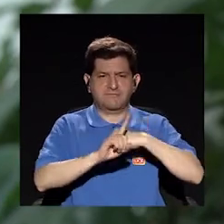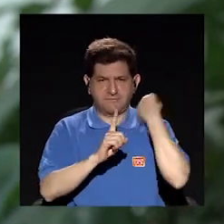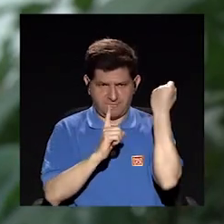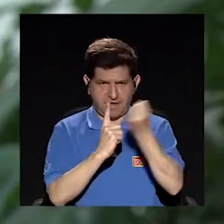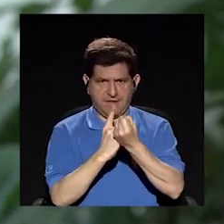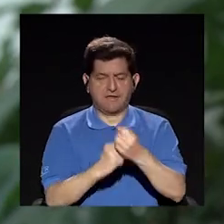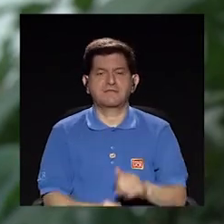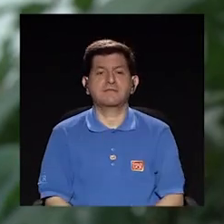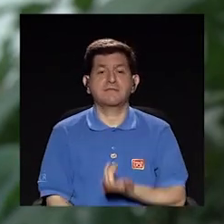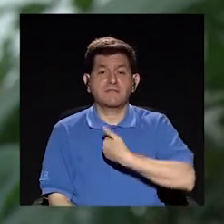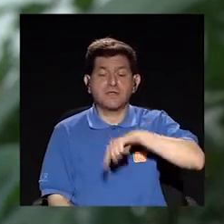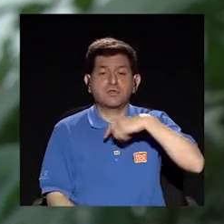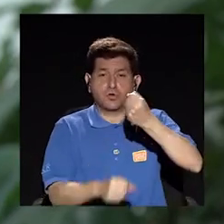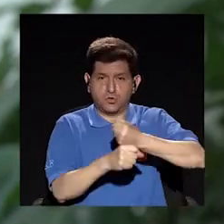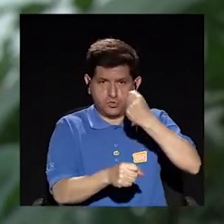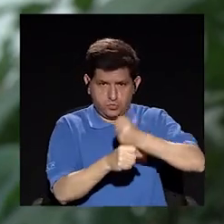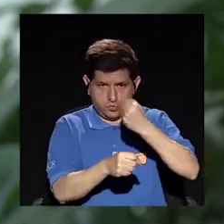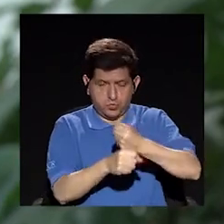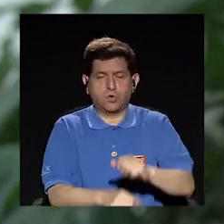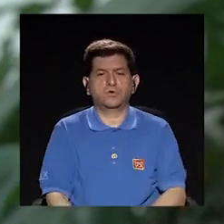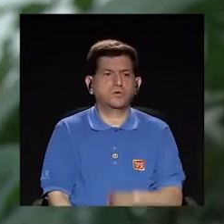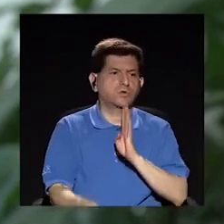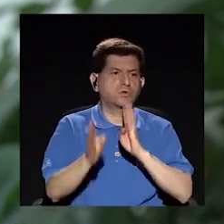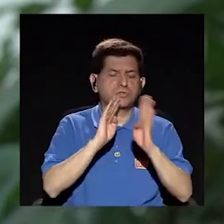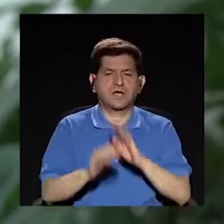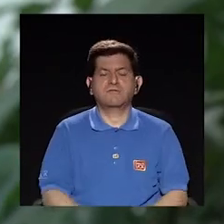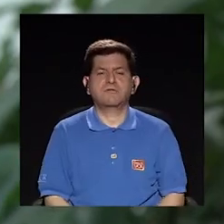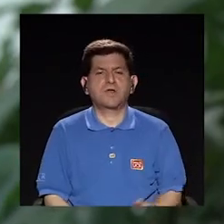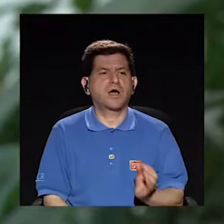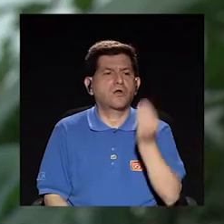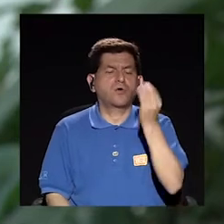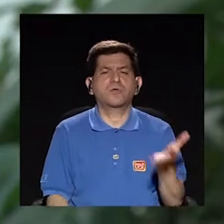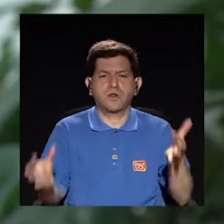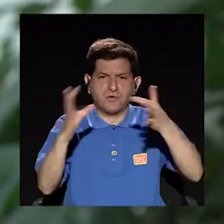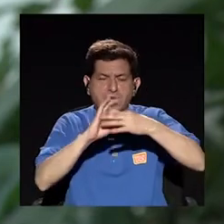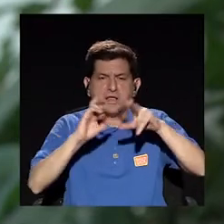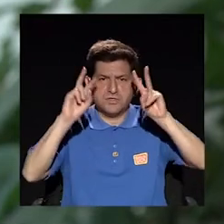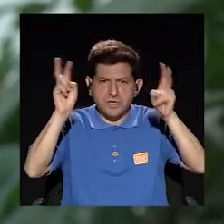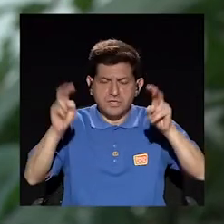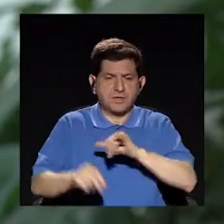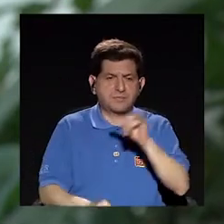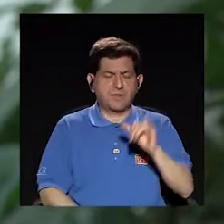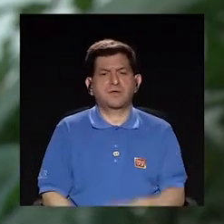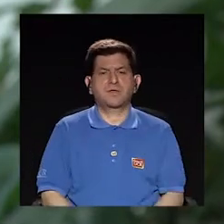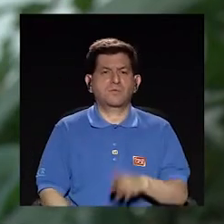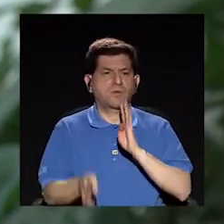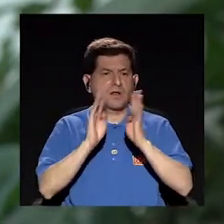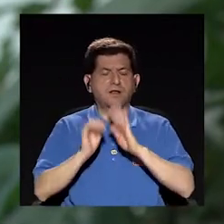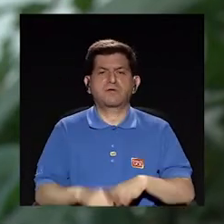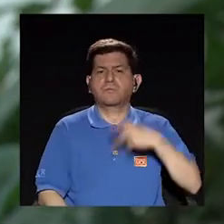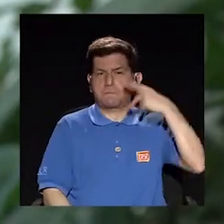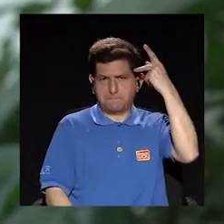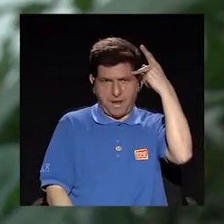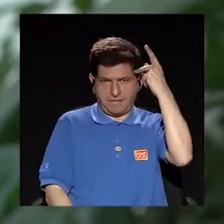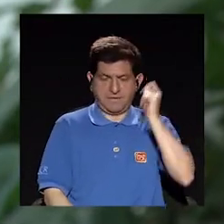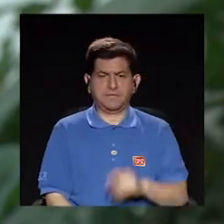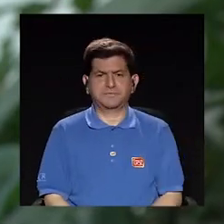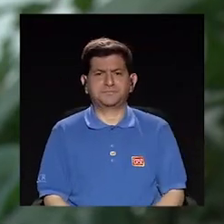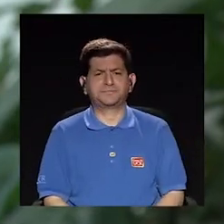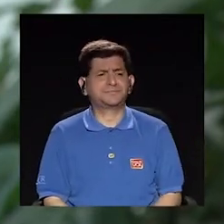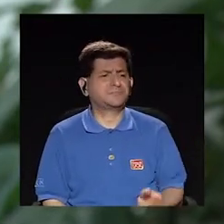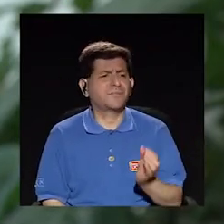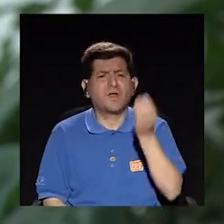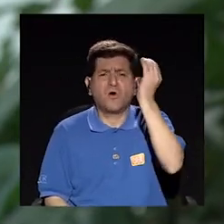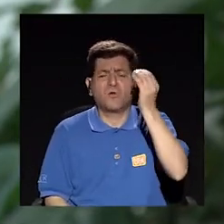diferencias las cuales nosotros trabajamos cuando hablamos con menores de edad acerca del tema y también cuando trabajamos con padres de familia,